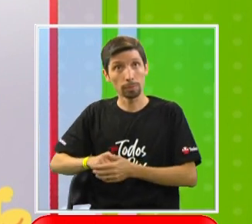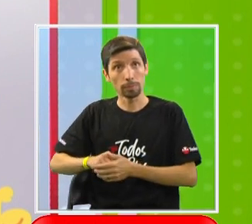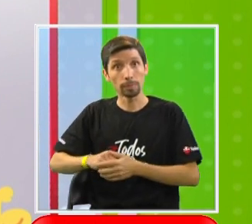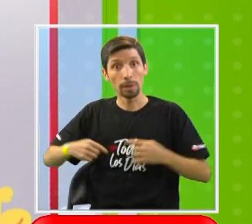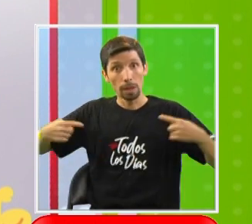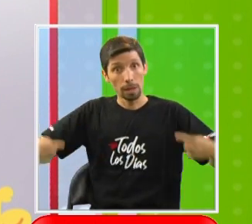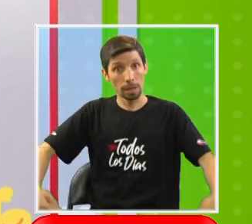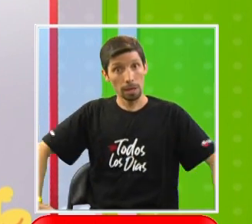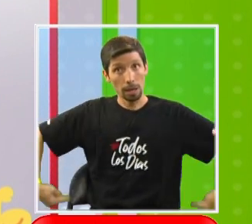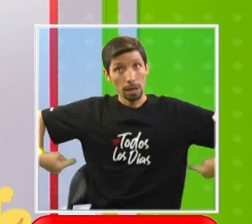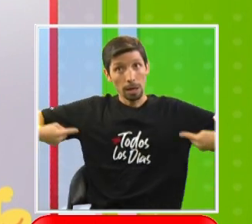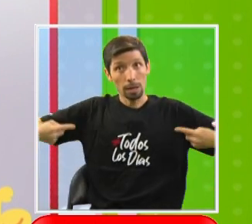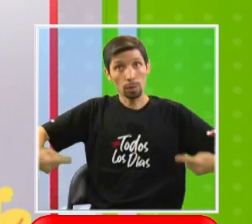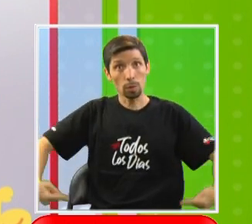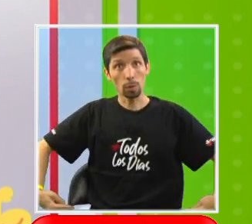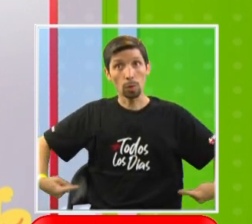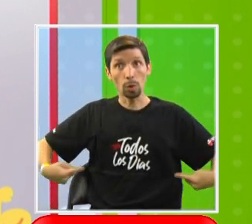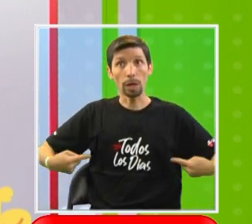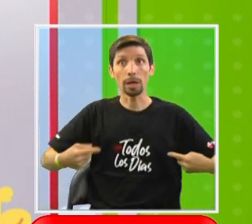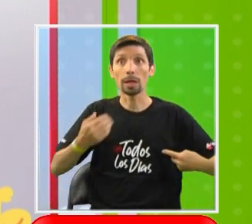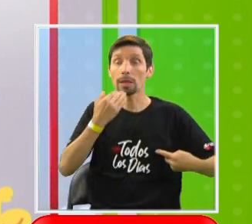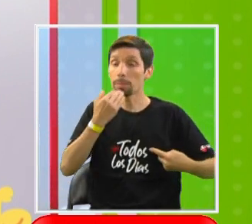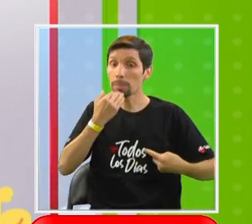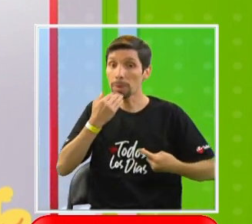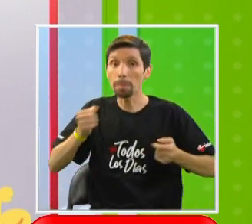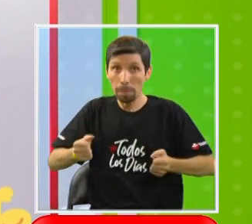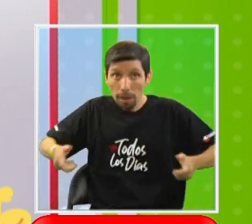Las ruedas y el aro para echarse vuelo.